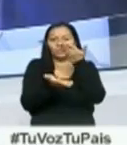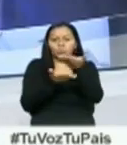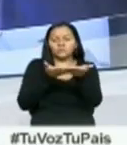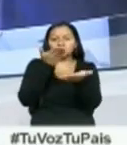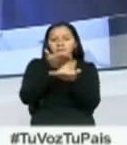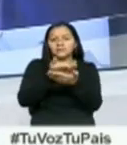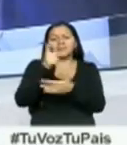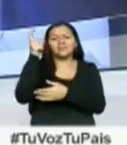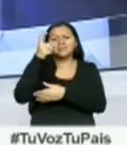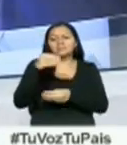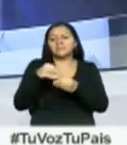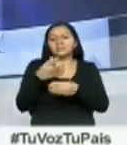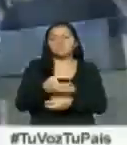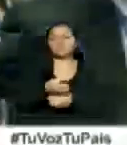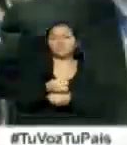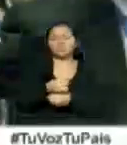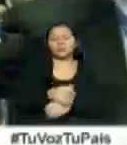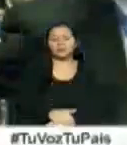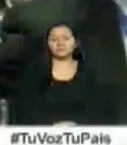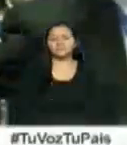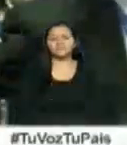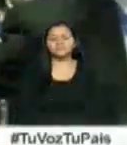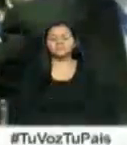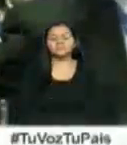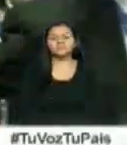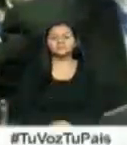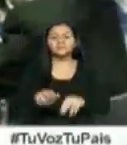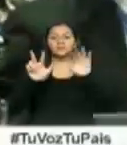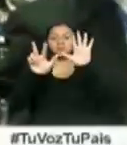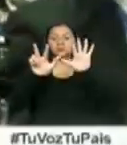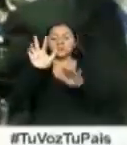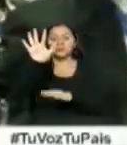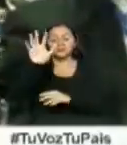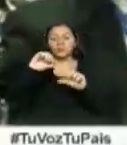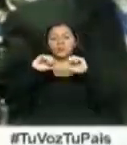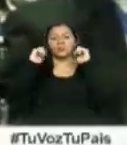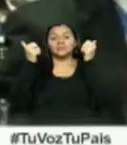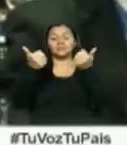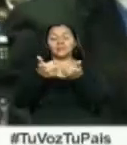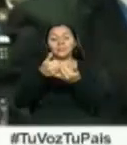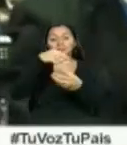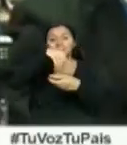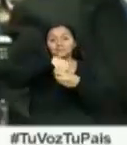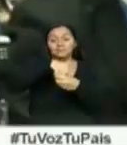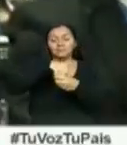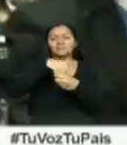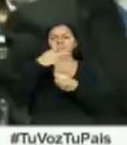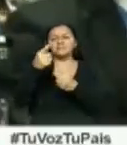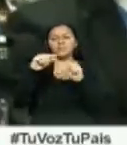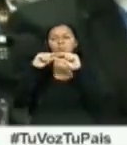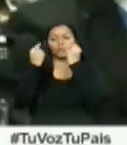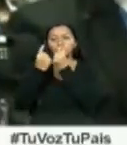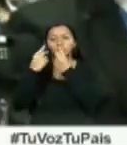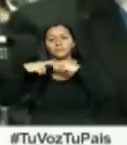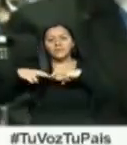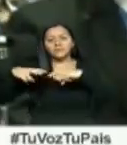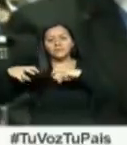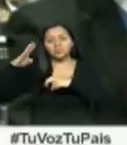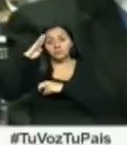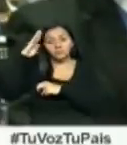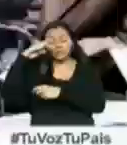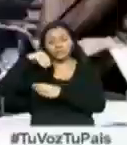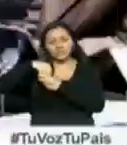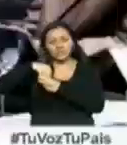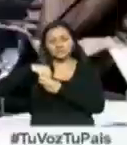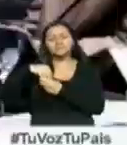de los países miembros. Durante la 85ª Asamblea General de la Interpol, que se realiza hasta este 10 de noviembre en Bali,